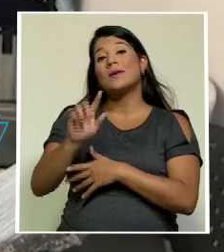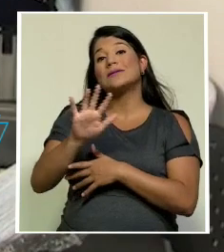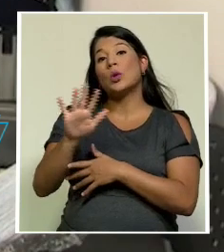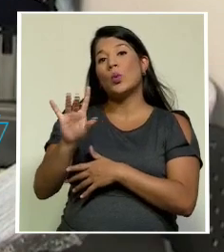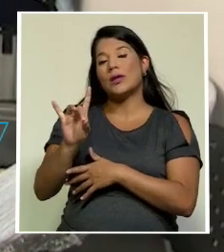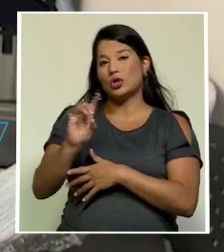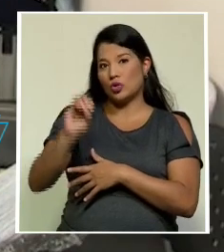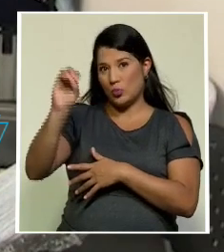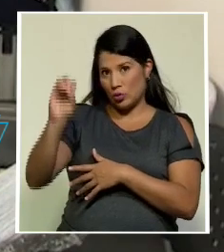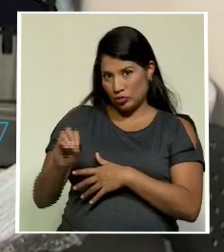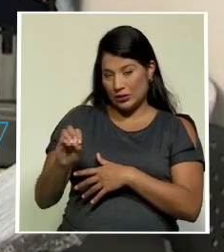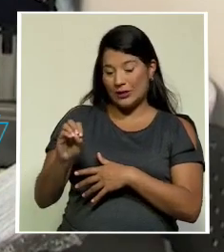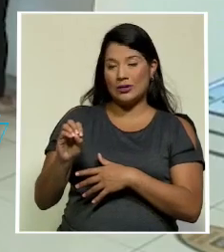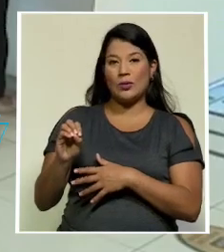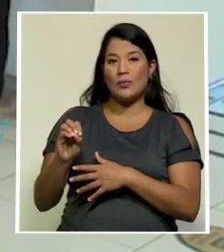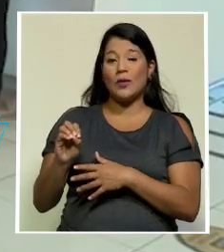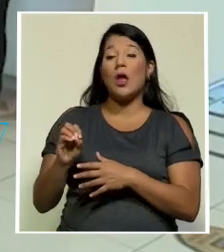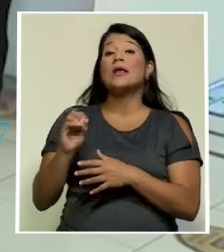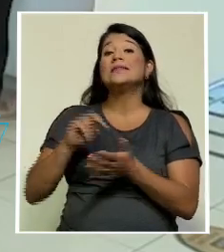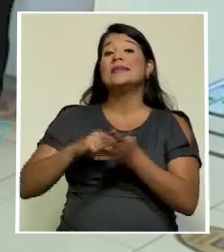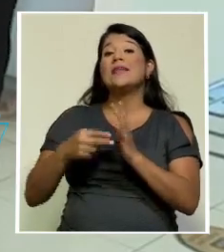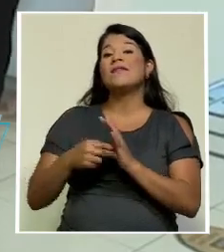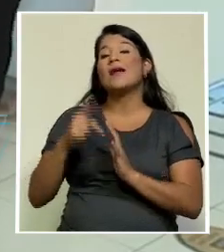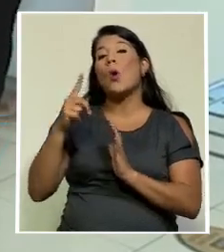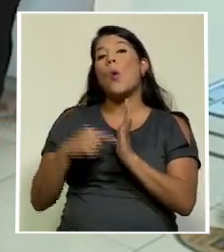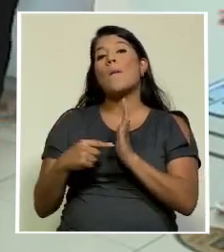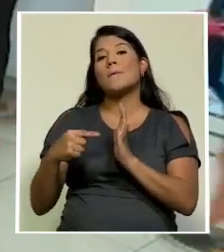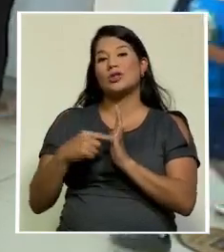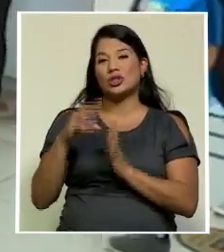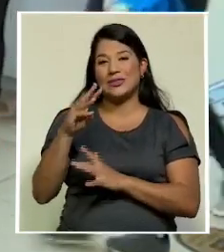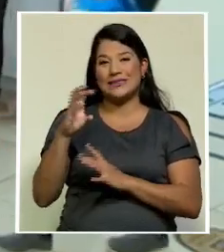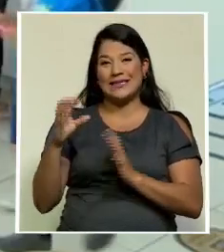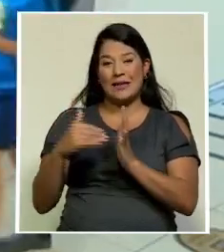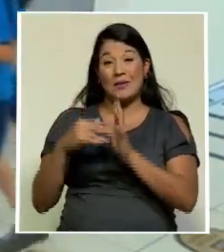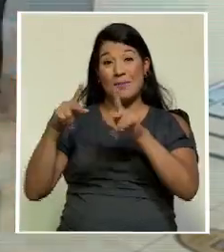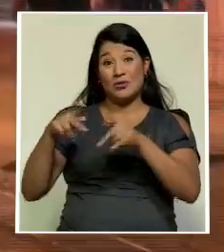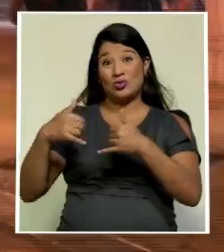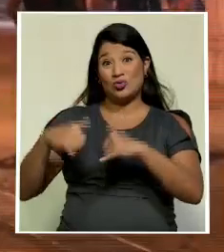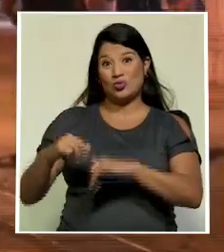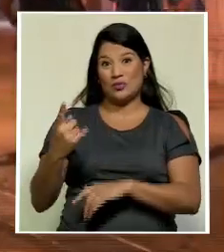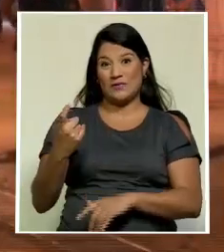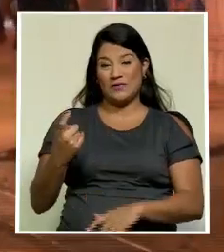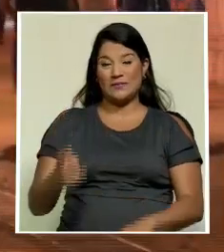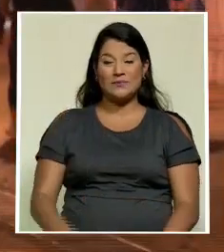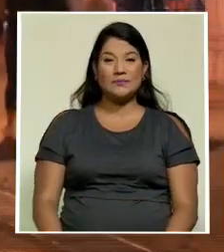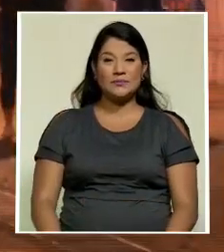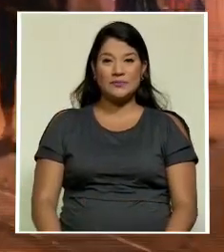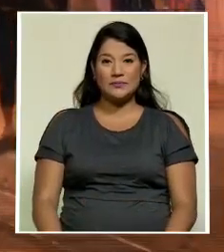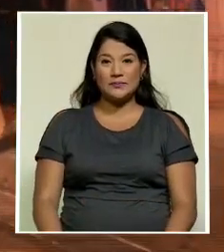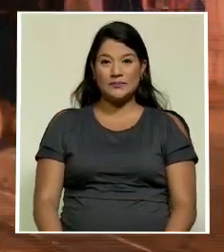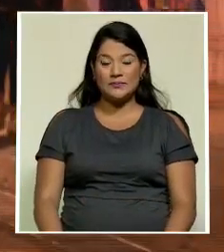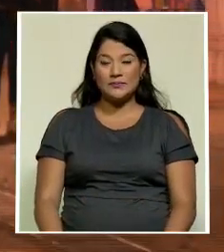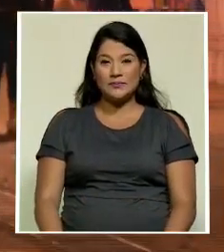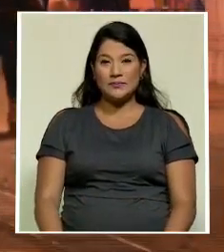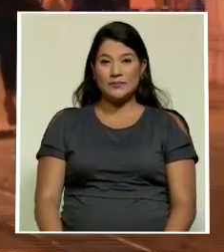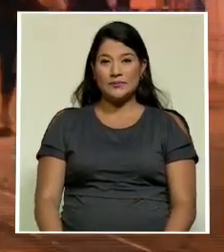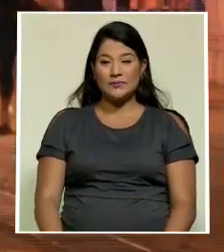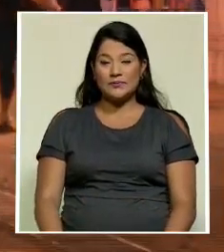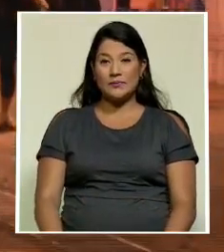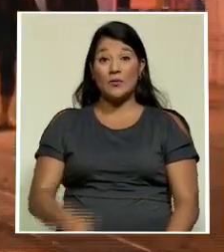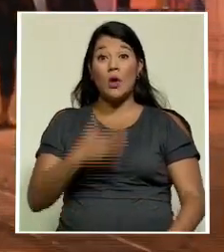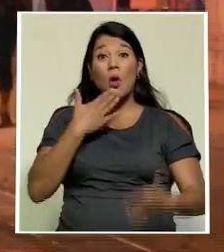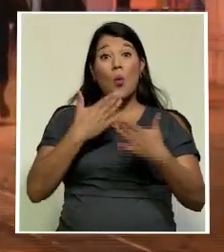51.58% del total de la población, con 1.600.000 personas pendientes. Bueno, pero